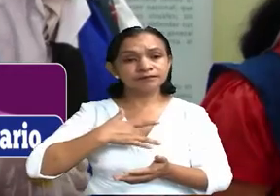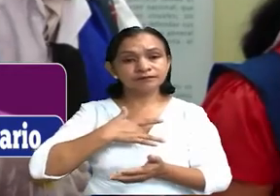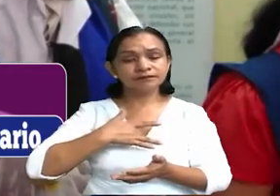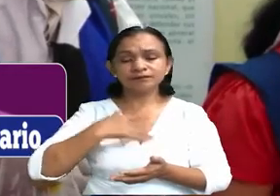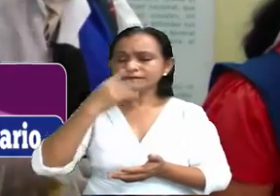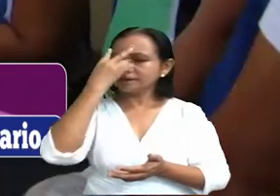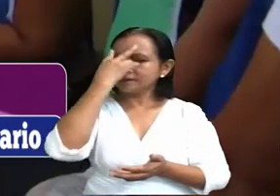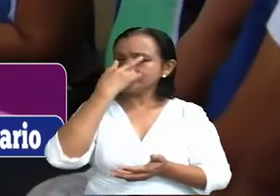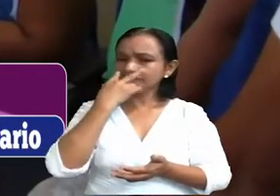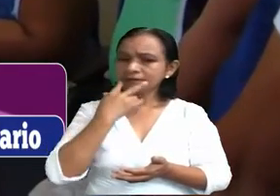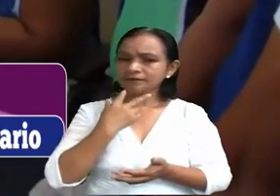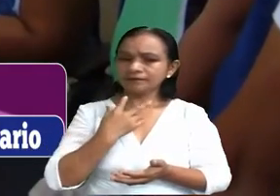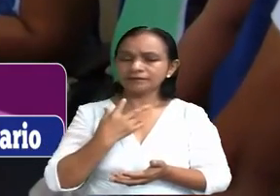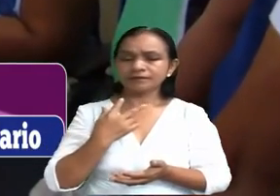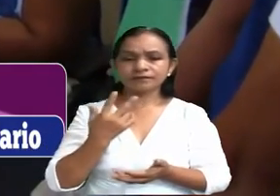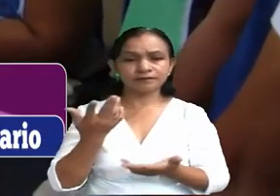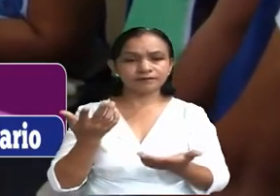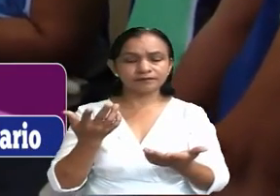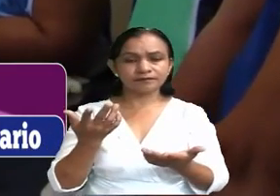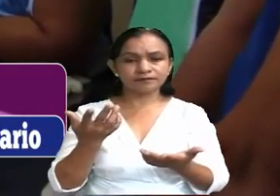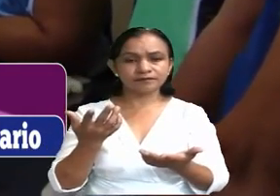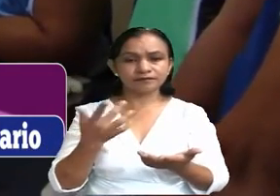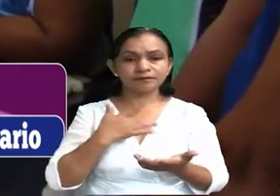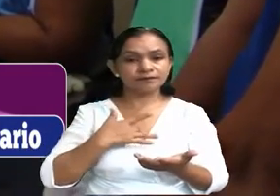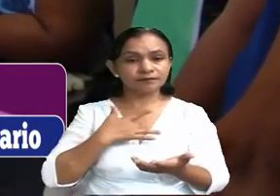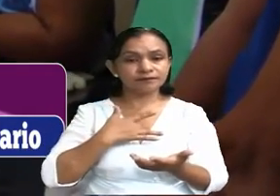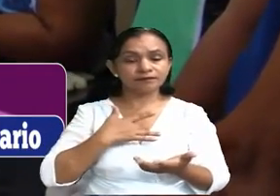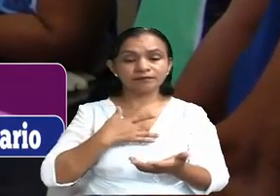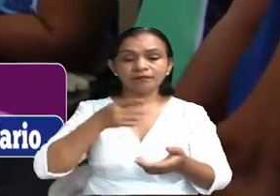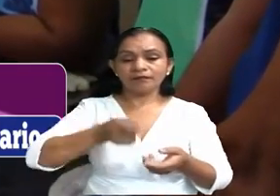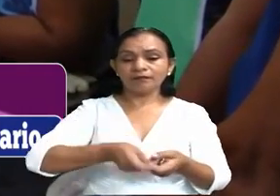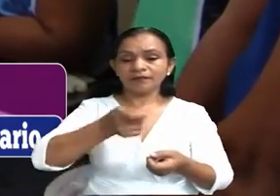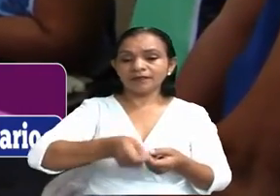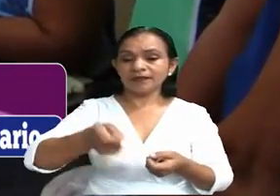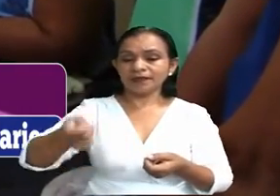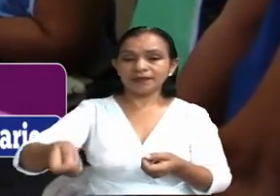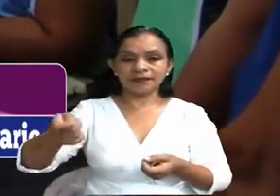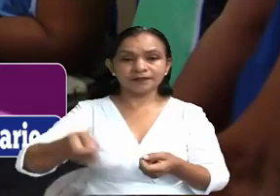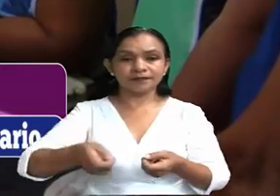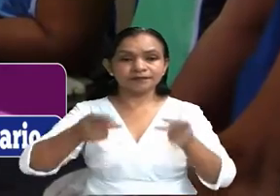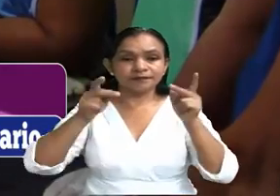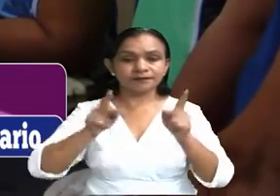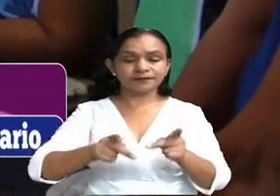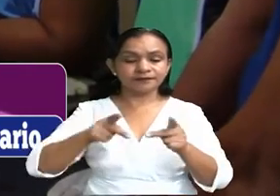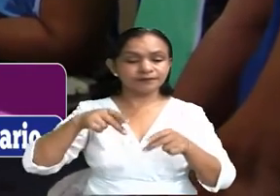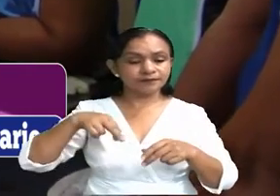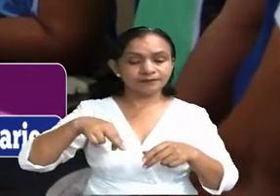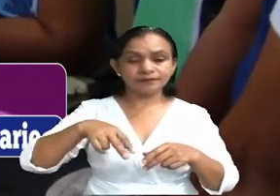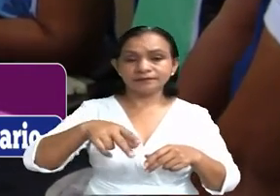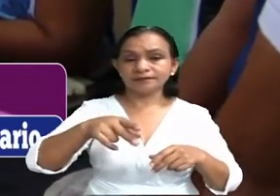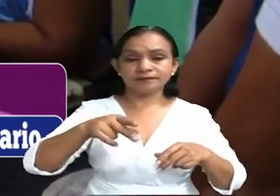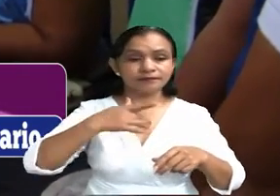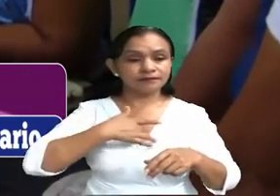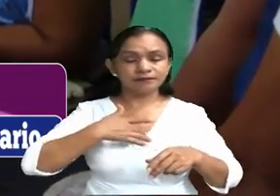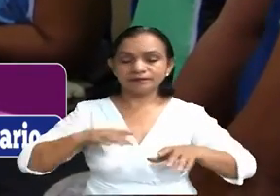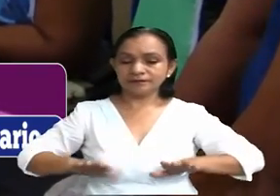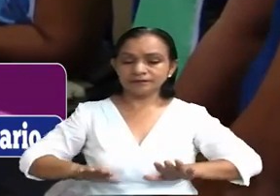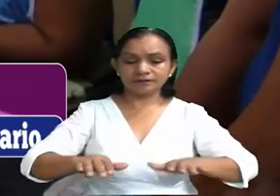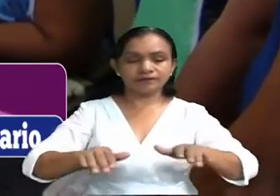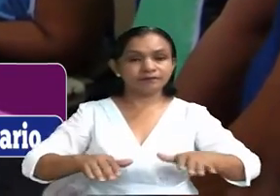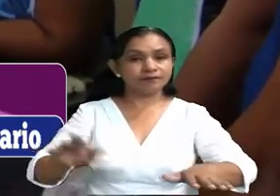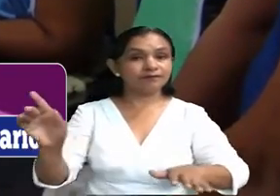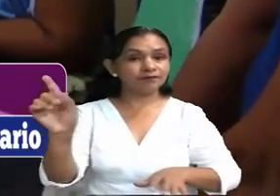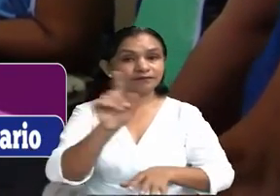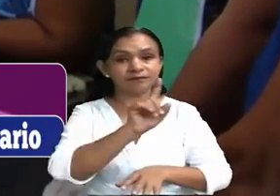ciego paradójicamente no va a decir necesito un bastón, o una persona que no puede caminar va a decir necesito una silla de